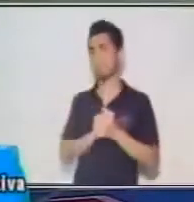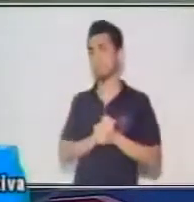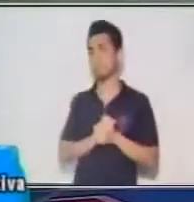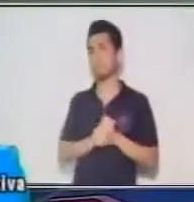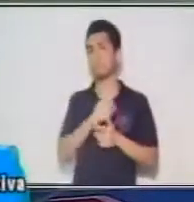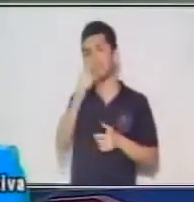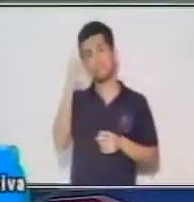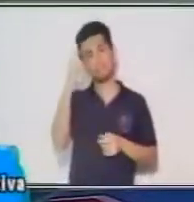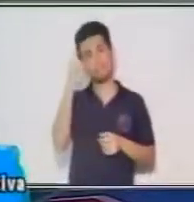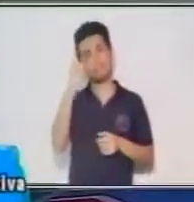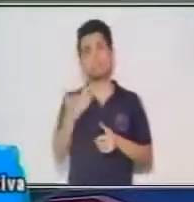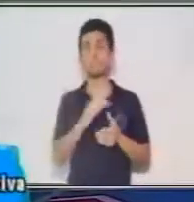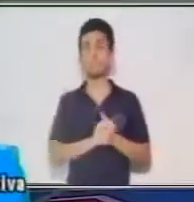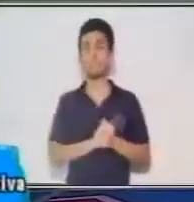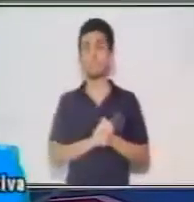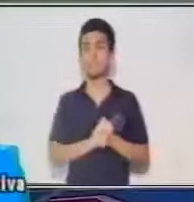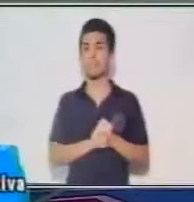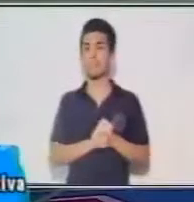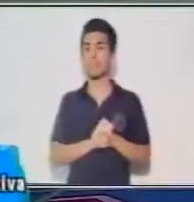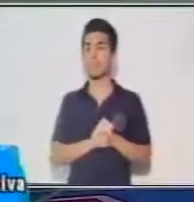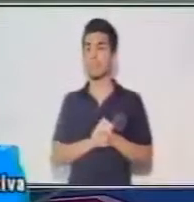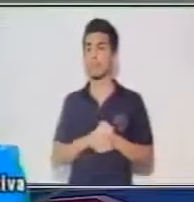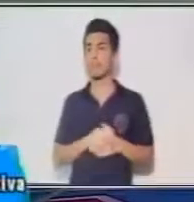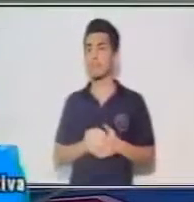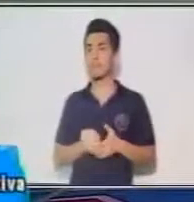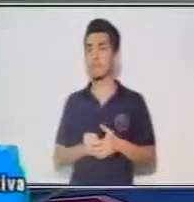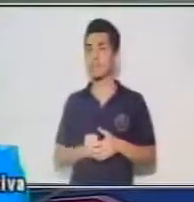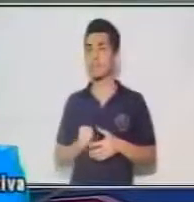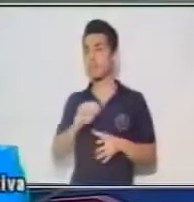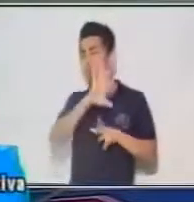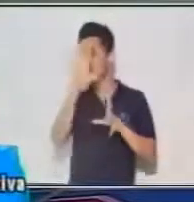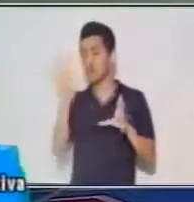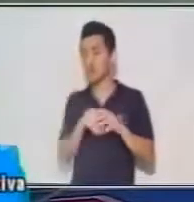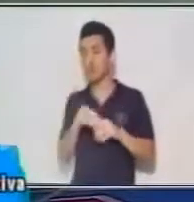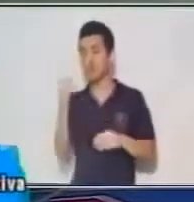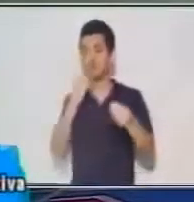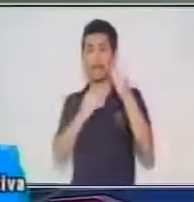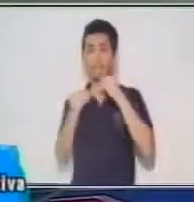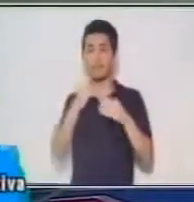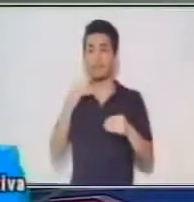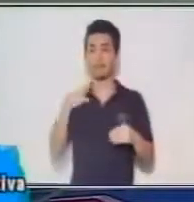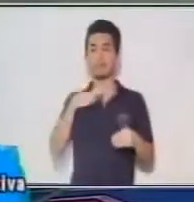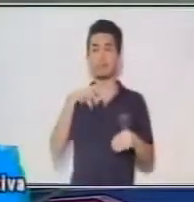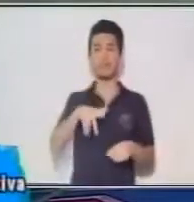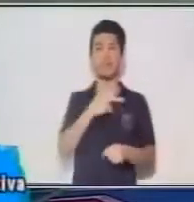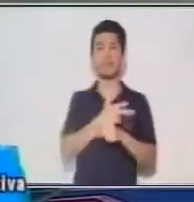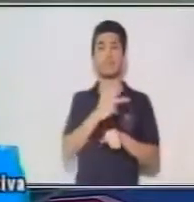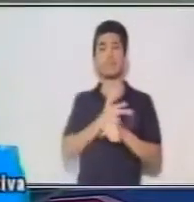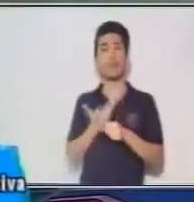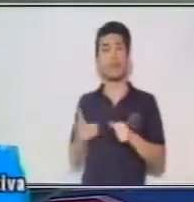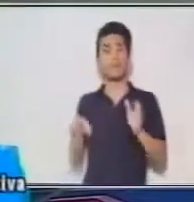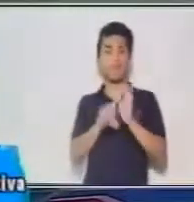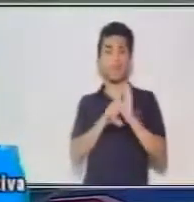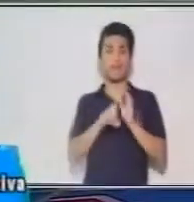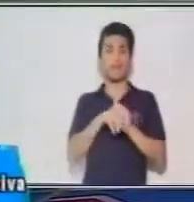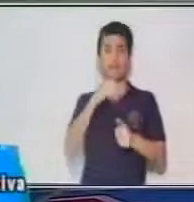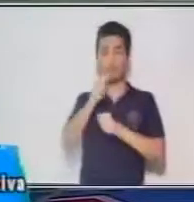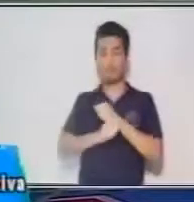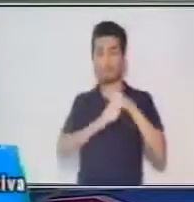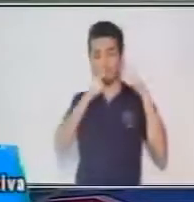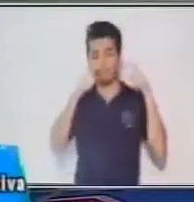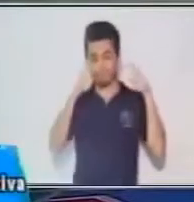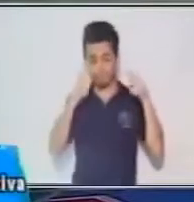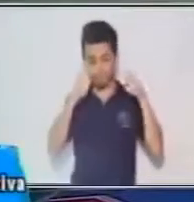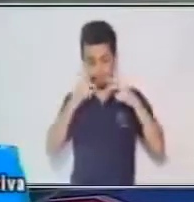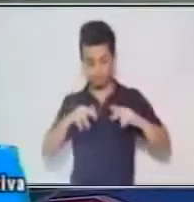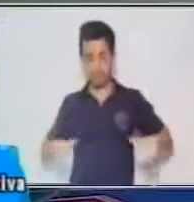te parece si piensas en todos los alimentos que tiene Guatemala? Por ejemplo, el fiambre.